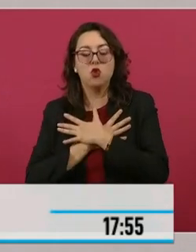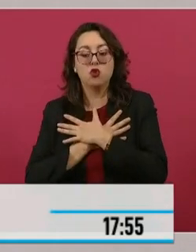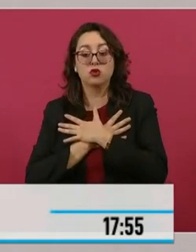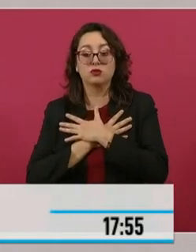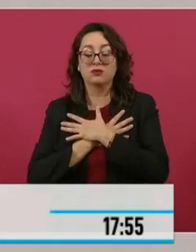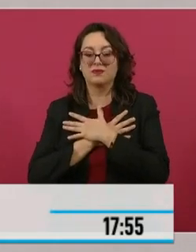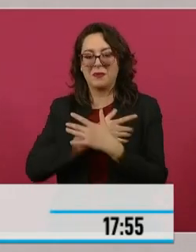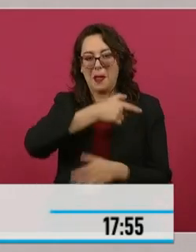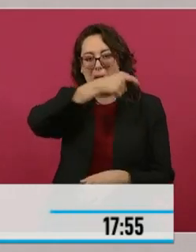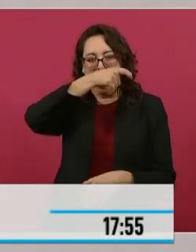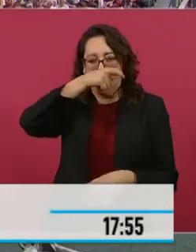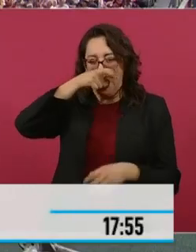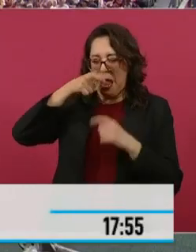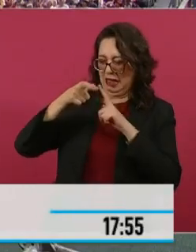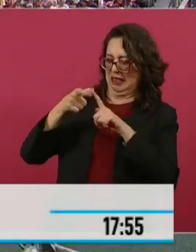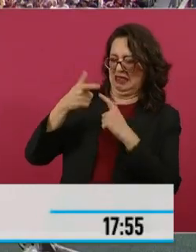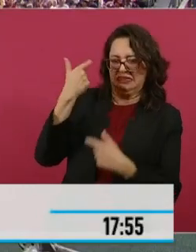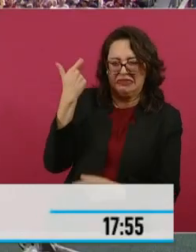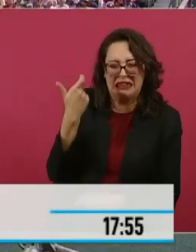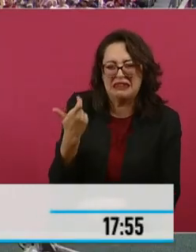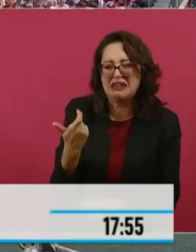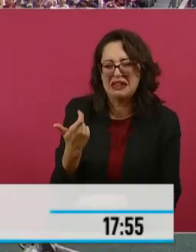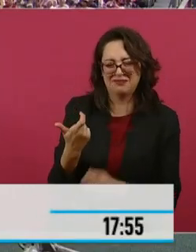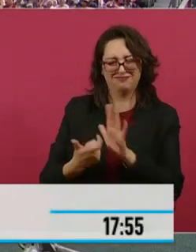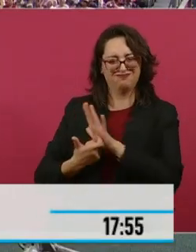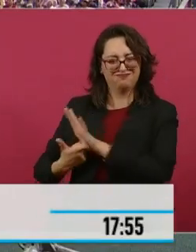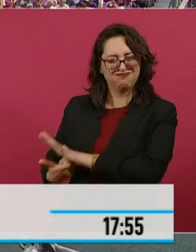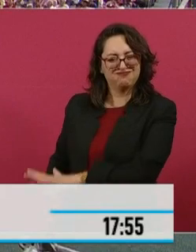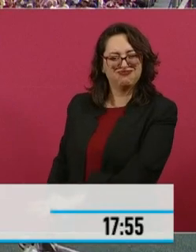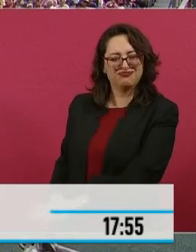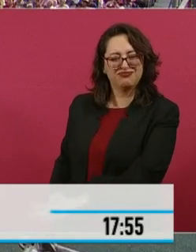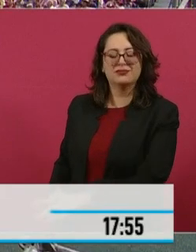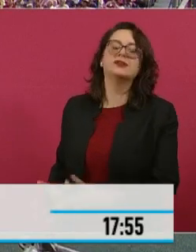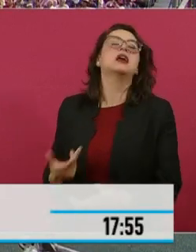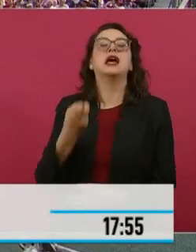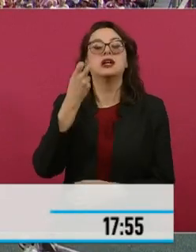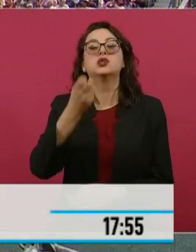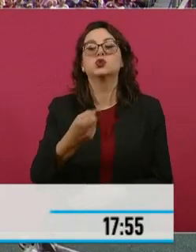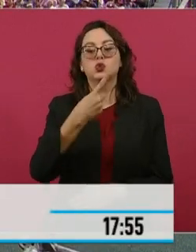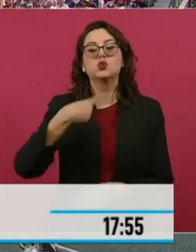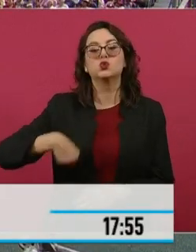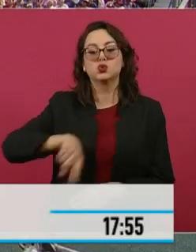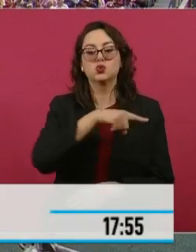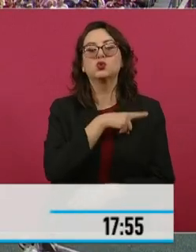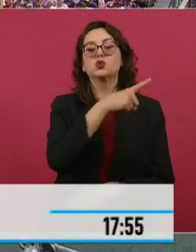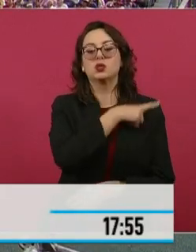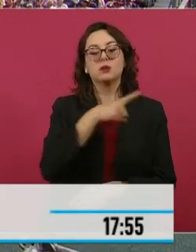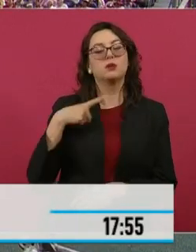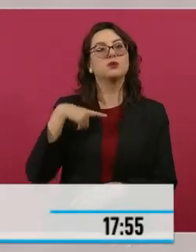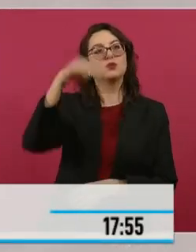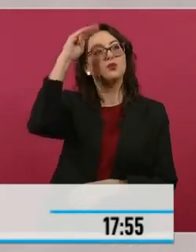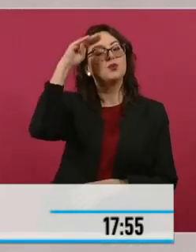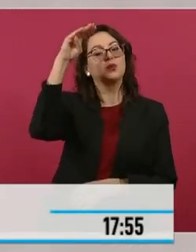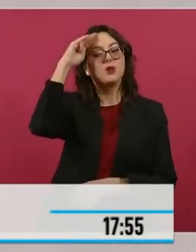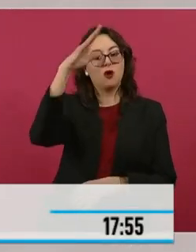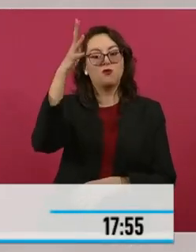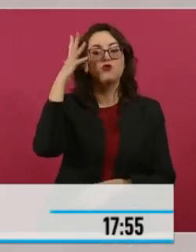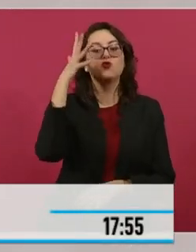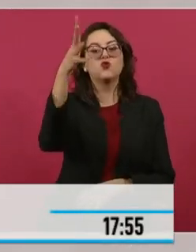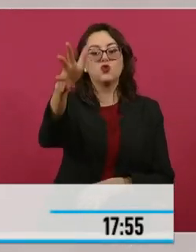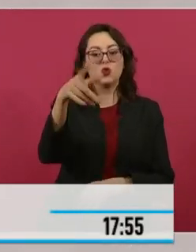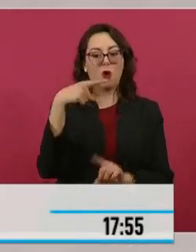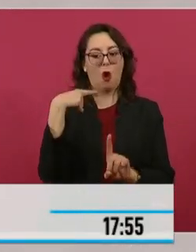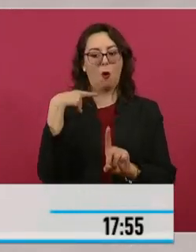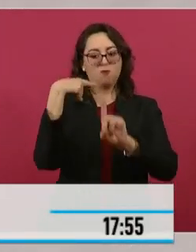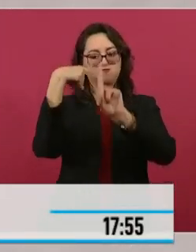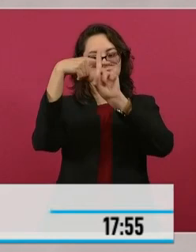sabiamente dice nuestro presidente. Tenemos motivos para pensar en el futuro y ser optimistas.